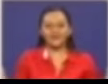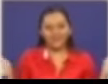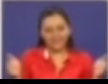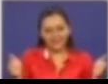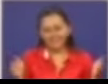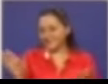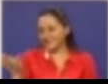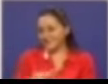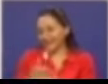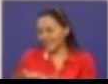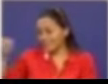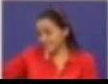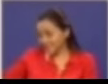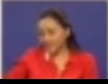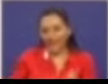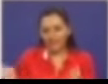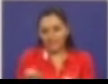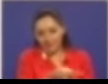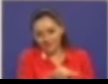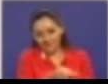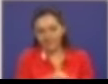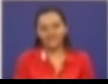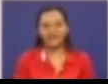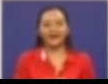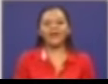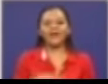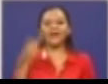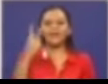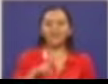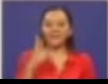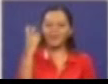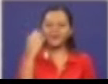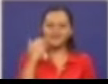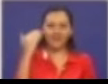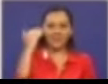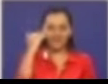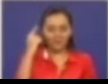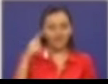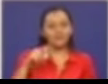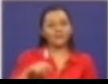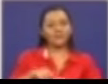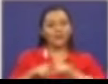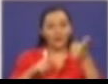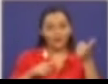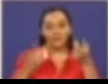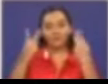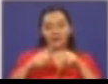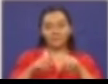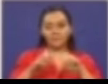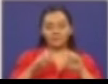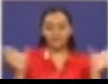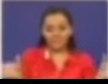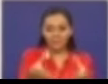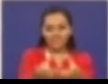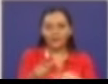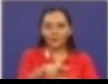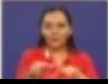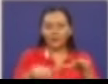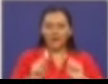grande. Unidad de quemados, laboratorios de última tecnología, clínico,